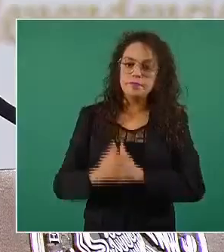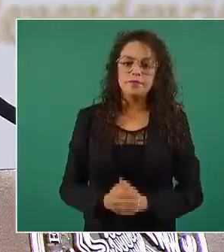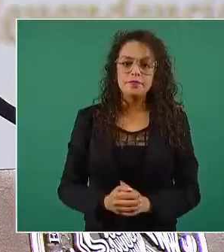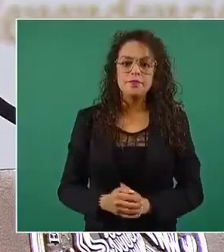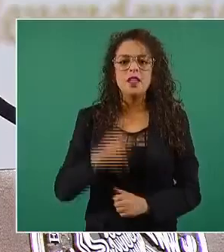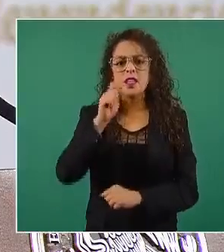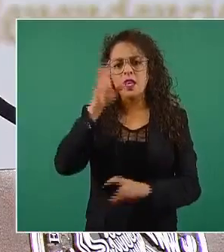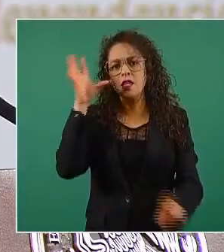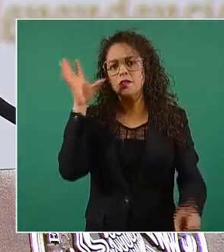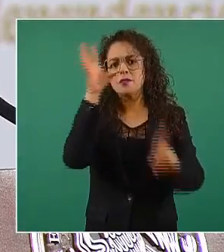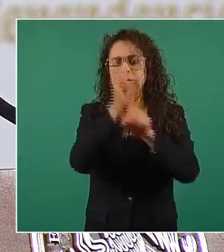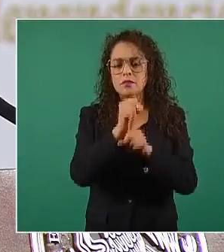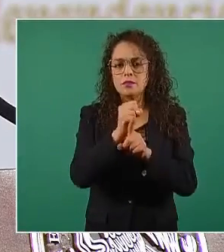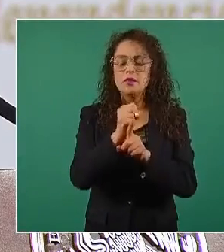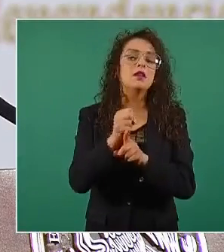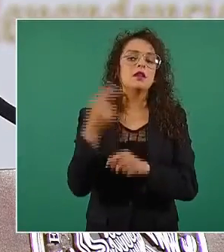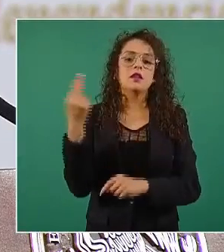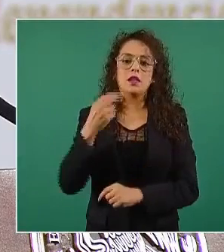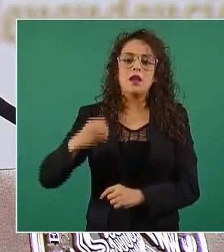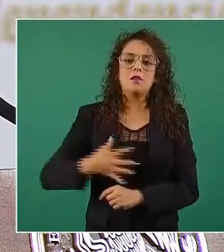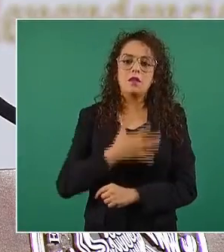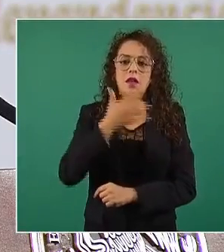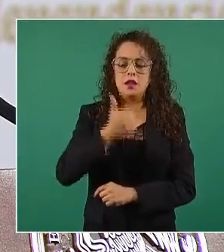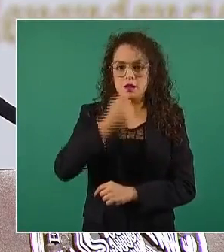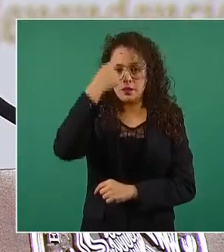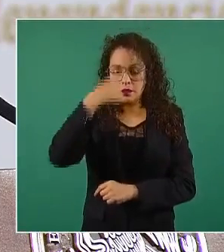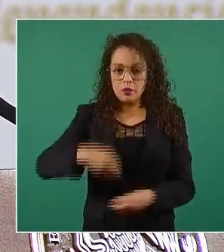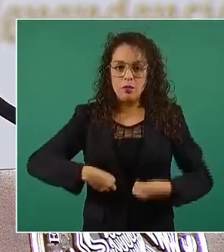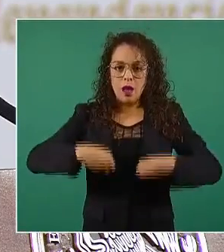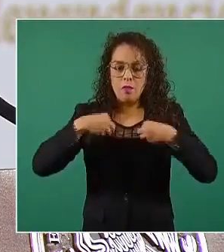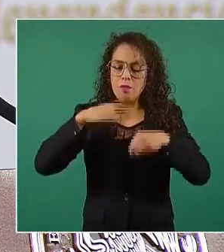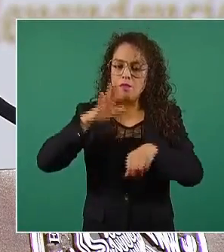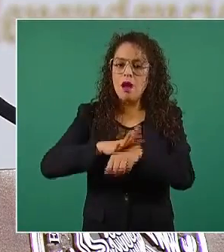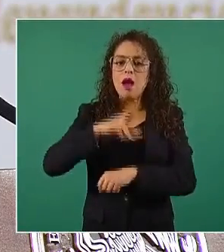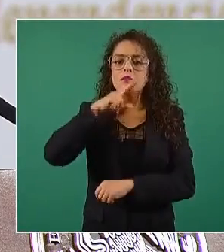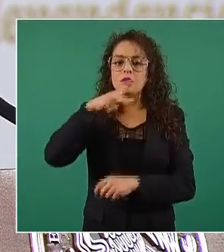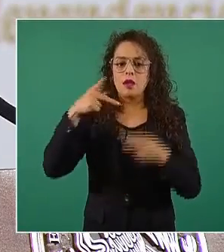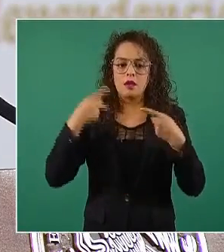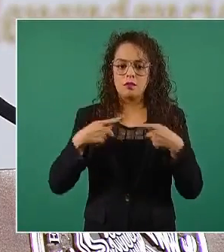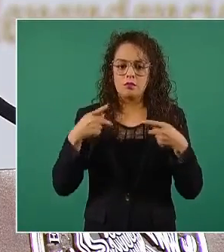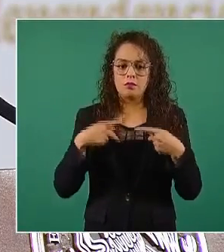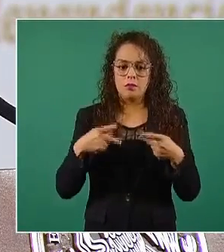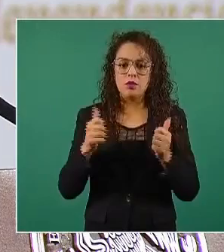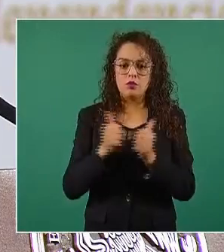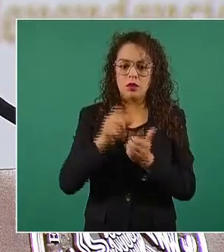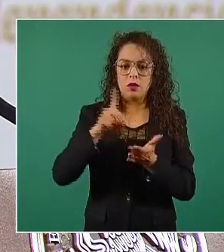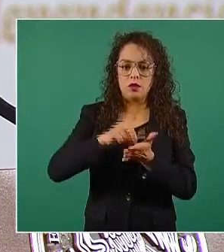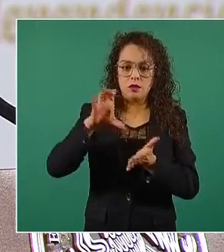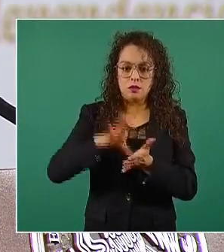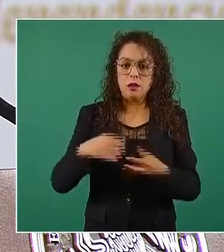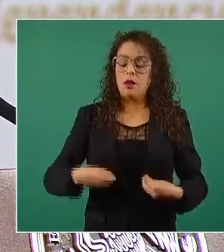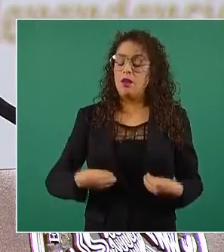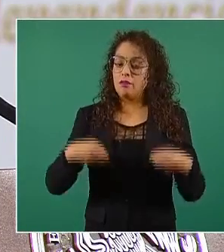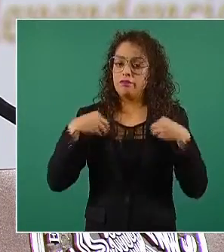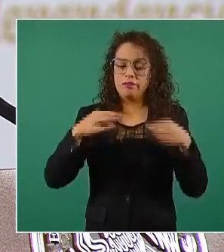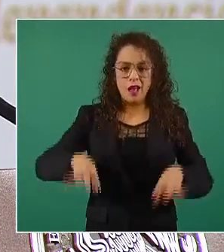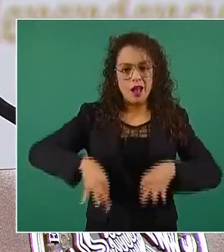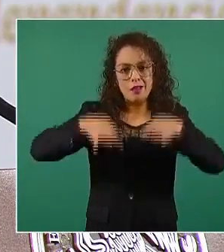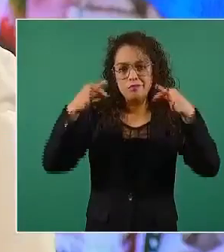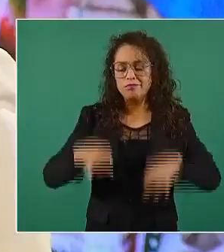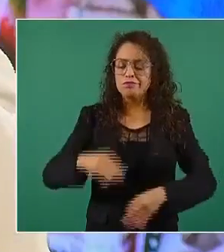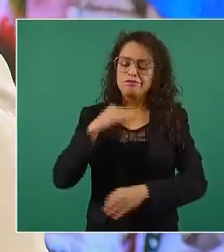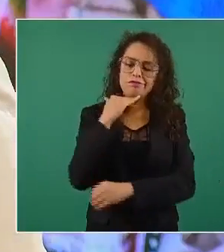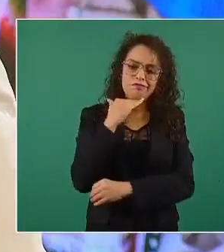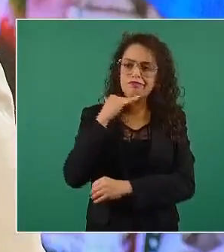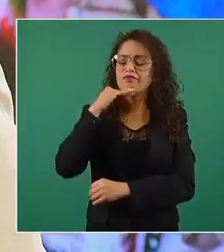al bienestar de las personas con discapacidad y a ejercer el derecho a una vida digna y a la